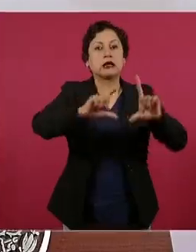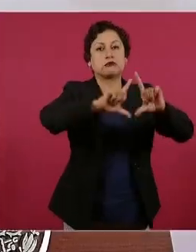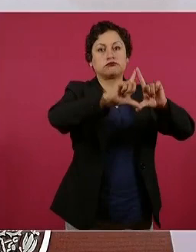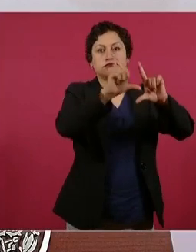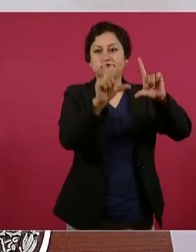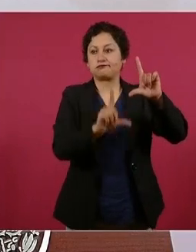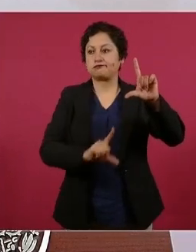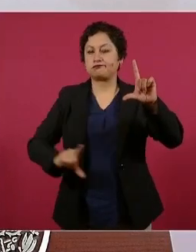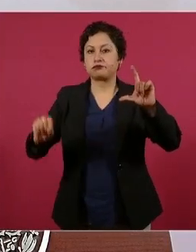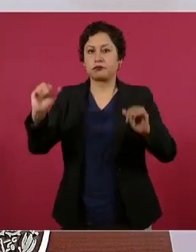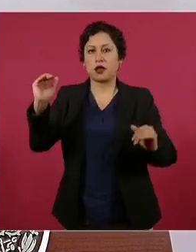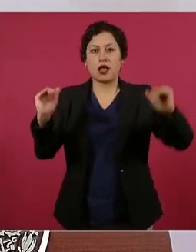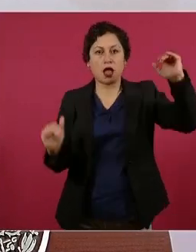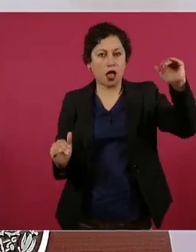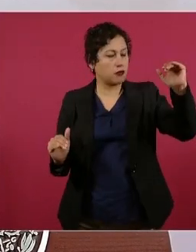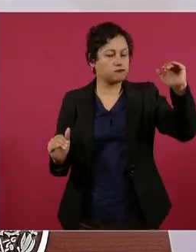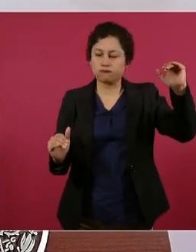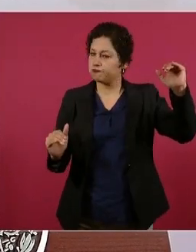horizontal.